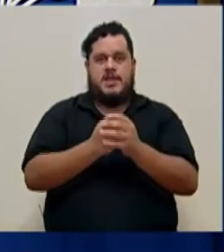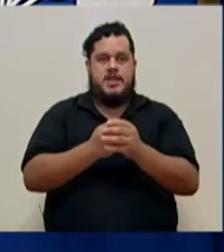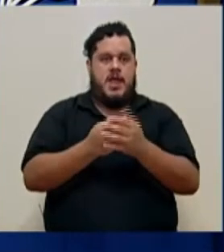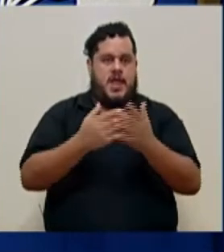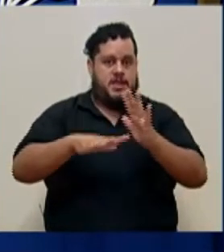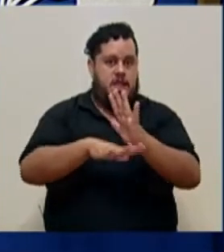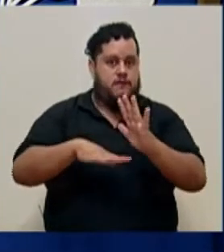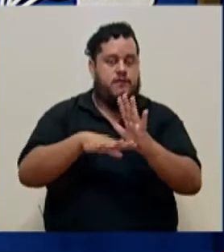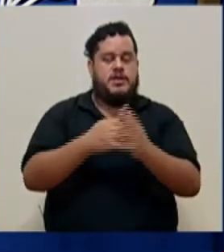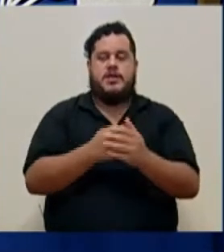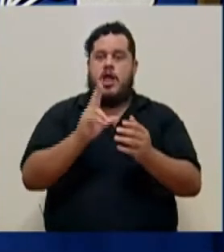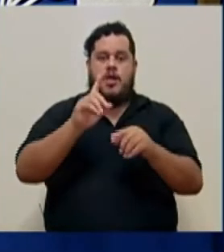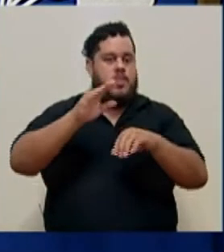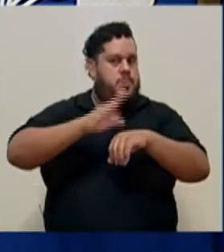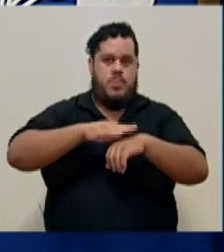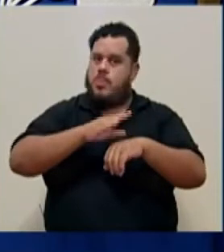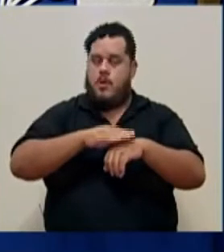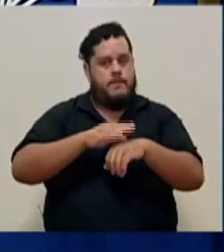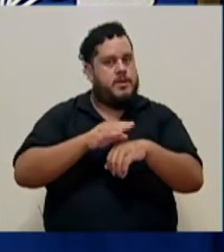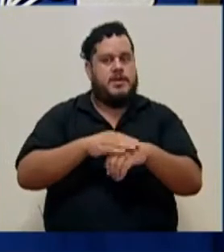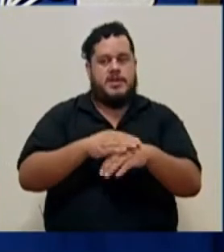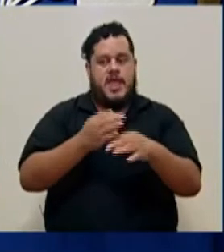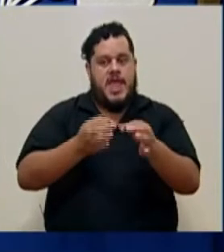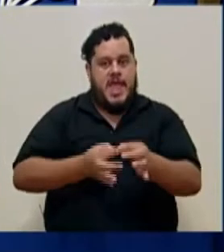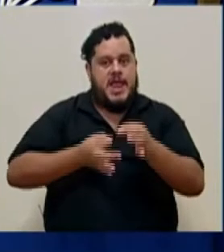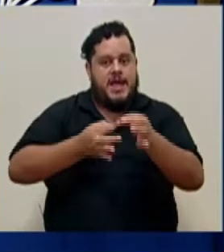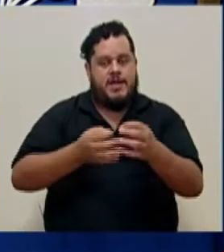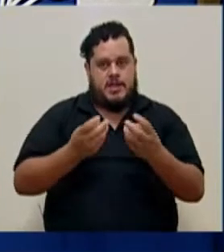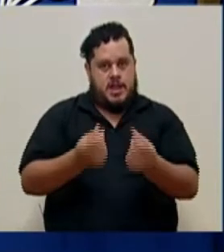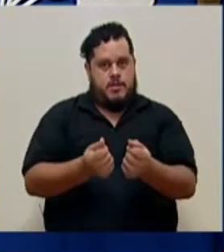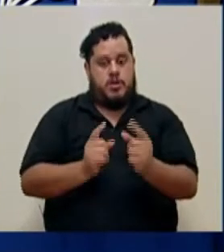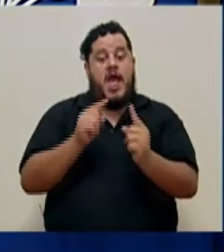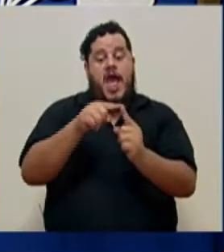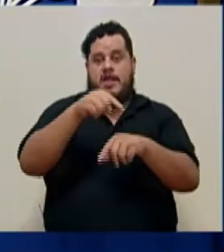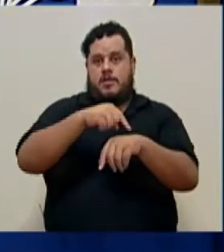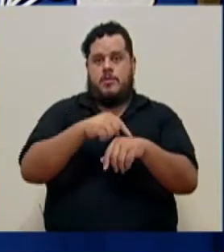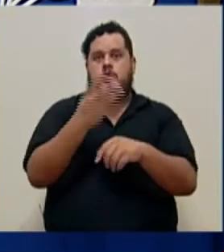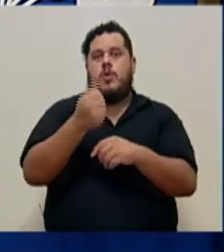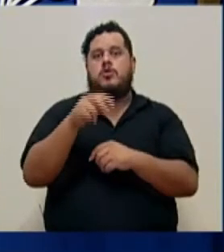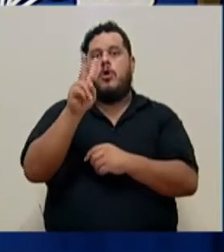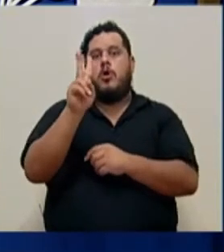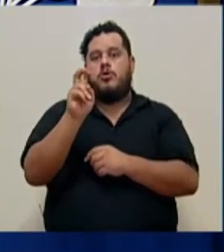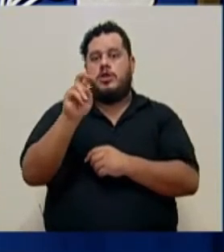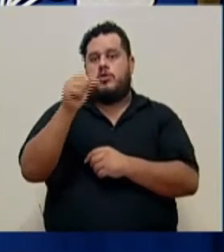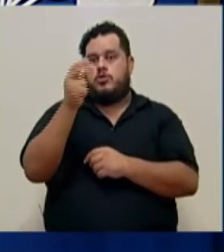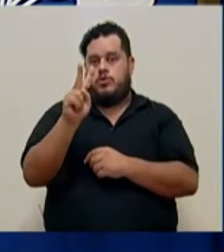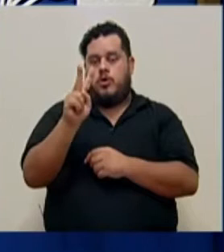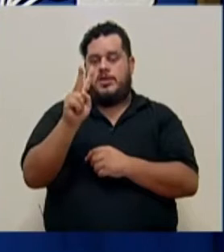no permite el avance tan rápido del trabajo. Entonces, hasta el momento se ha podido detallar 212